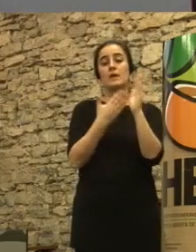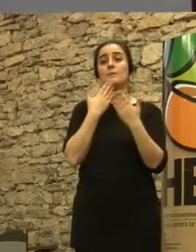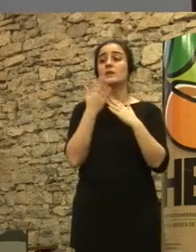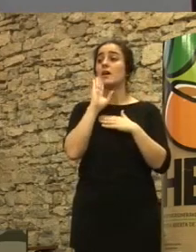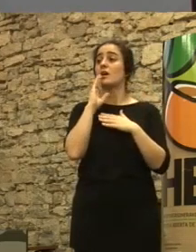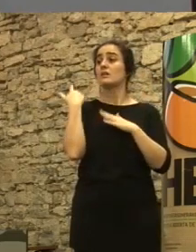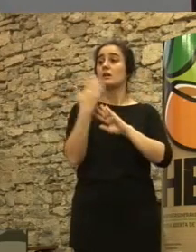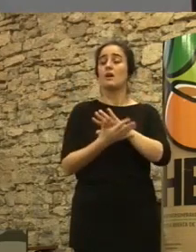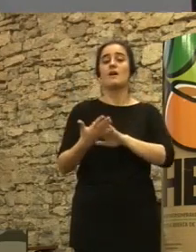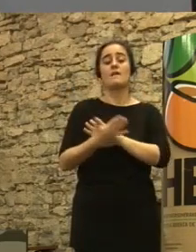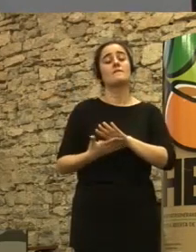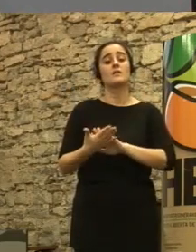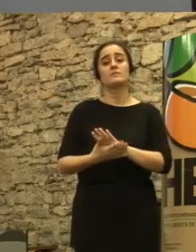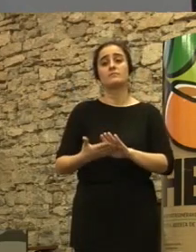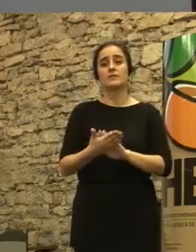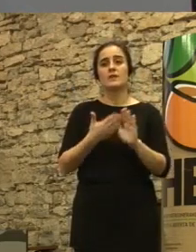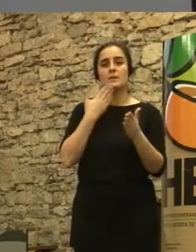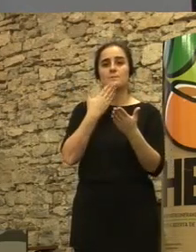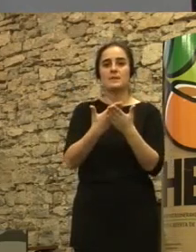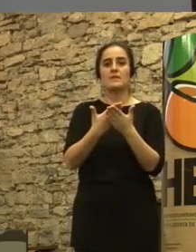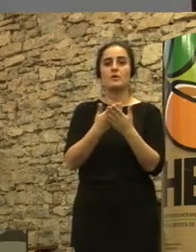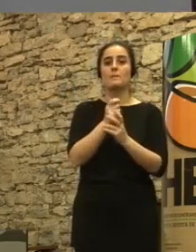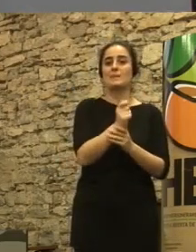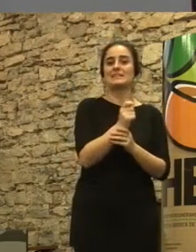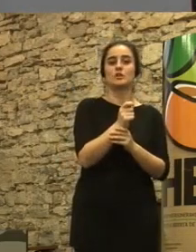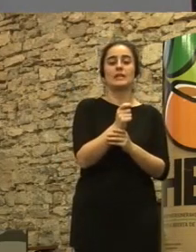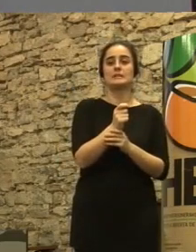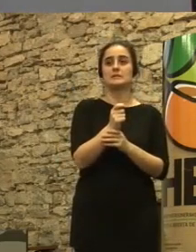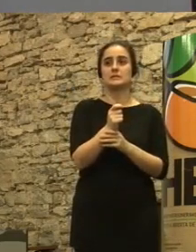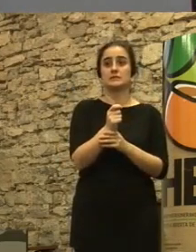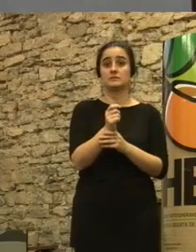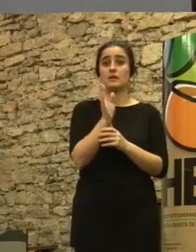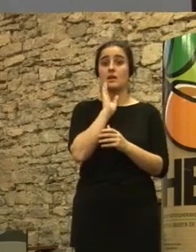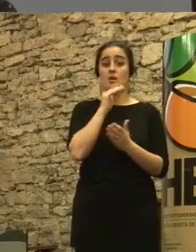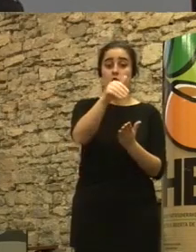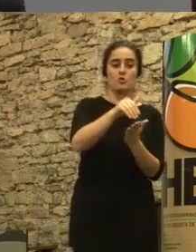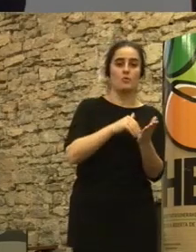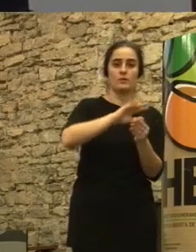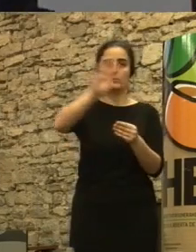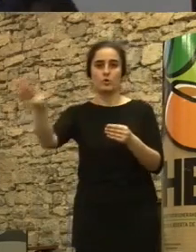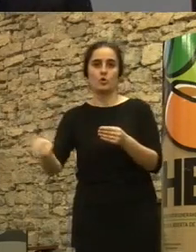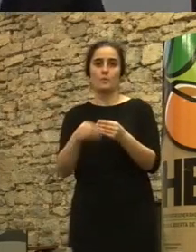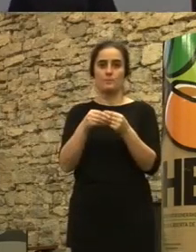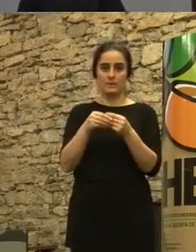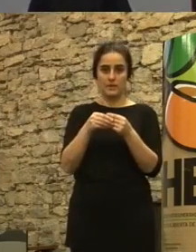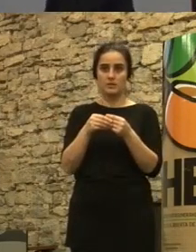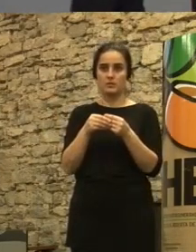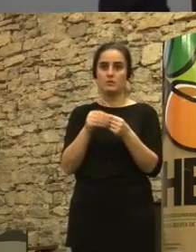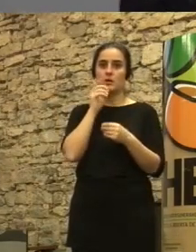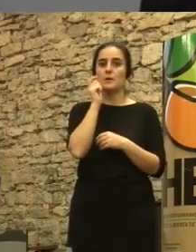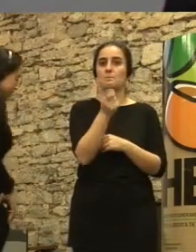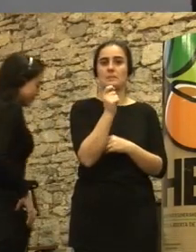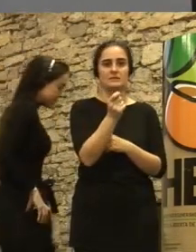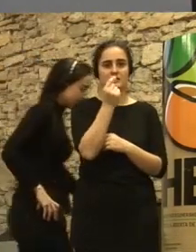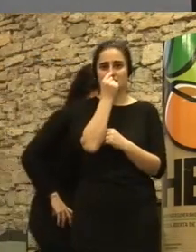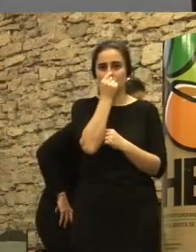aquí, un complemento a las pensiones que se estaban cobrando, que son muy bajas, ya os daremos un poco